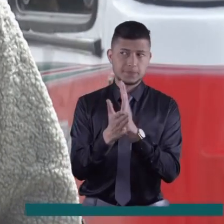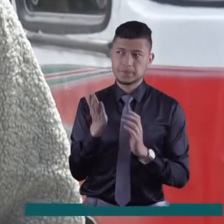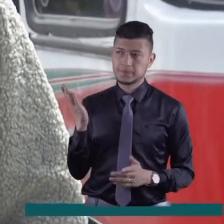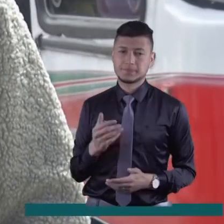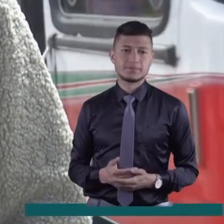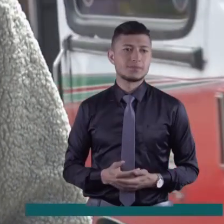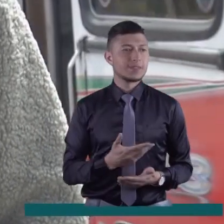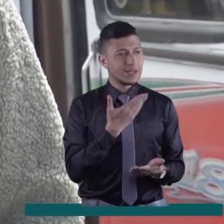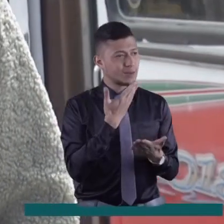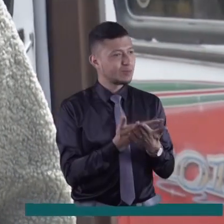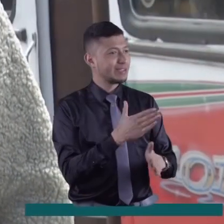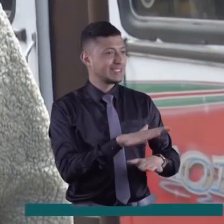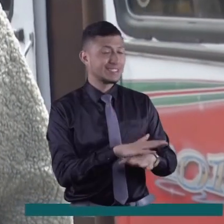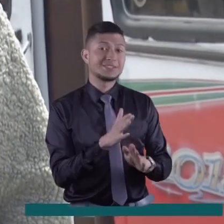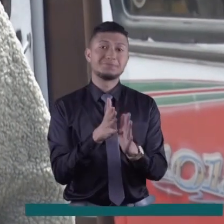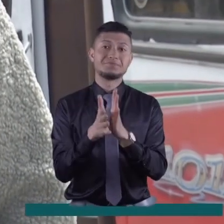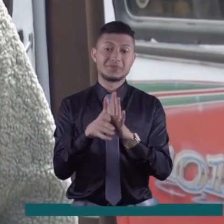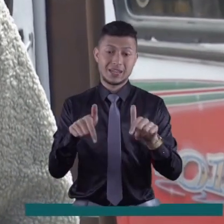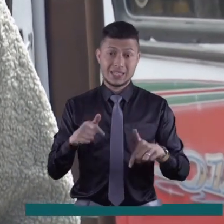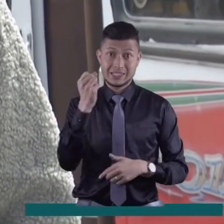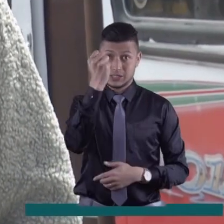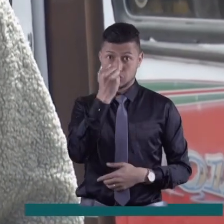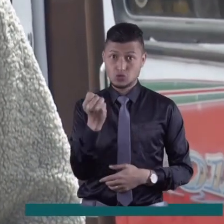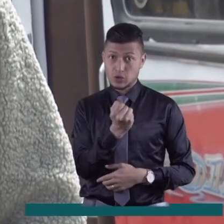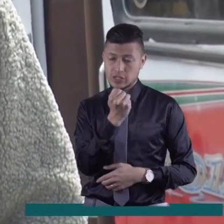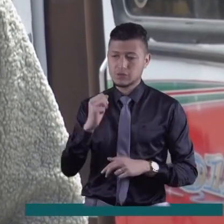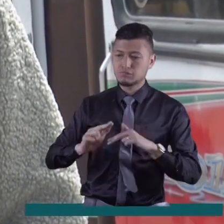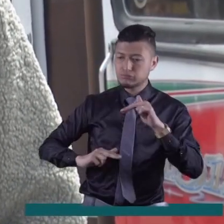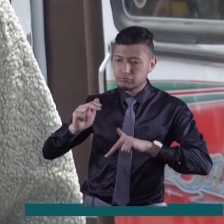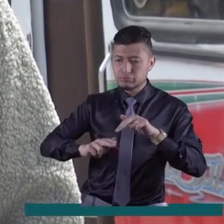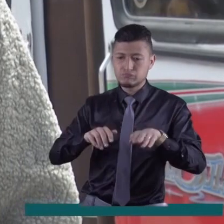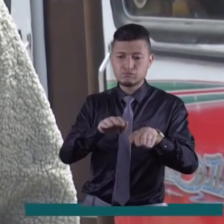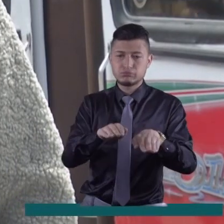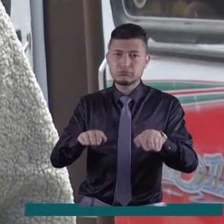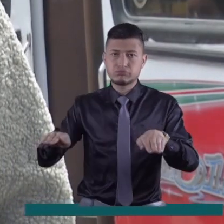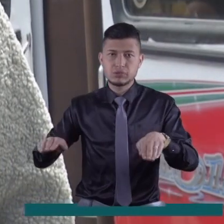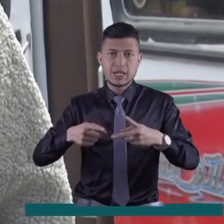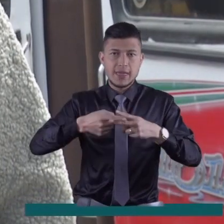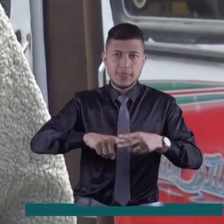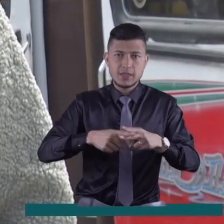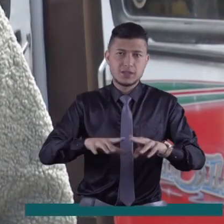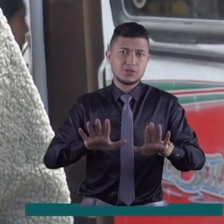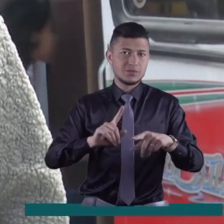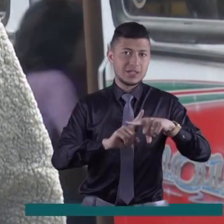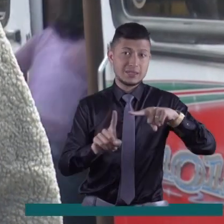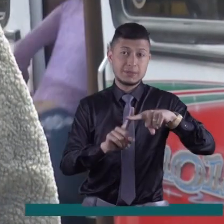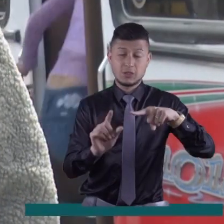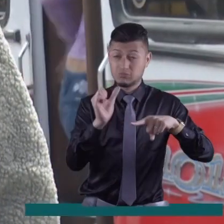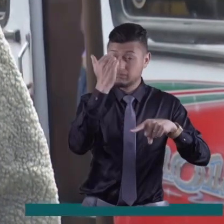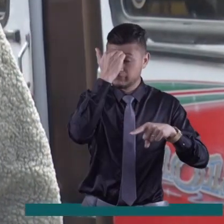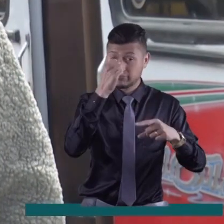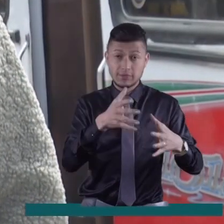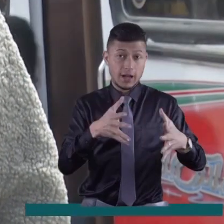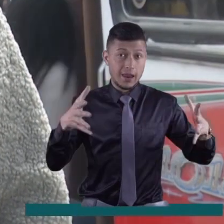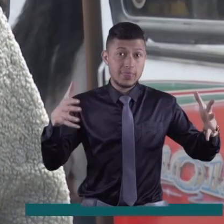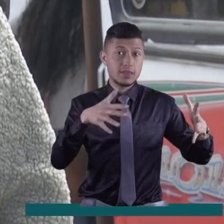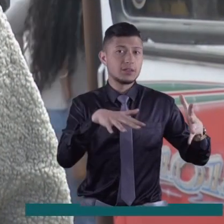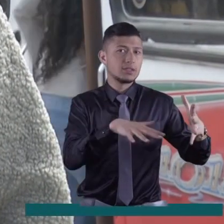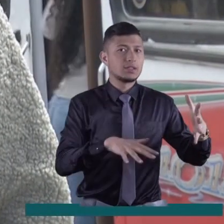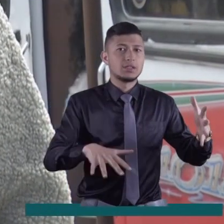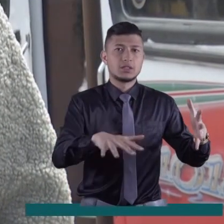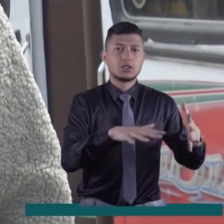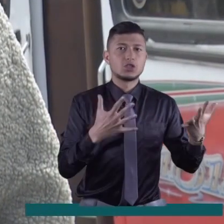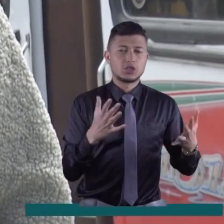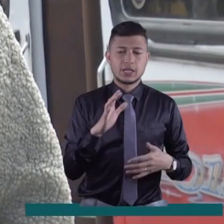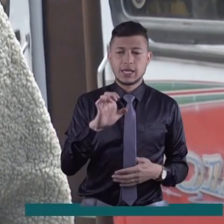Mabel, buenas tardes. Acá en Soacha se construirá el patio taller de Transmilenio más grande del sistema. Estará ubicado en el sector